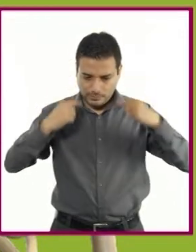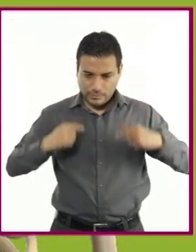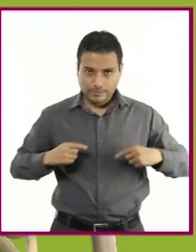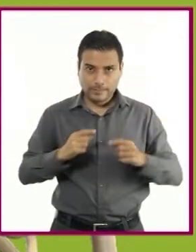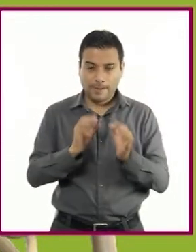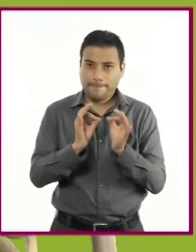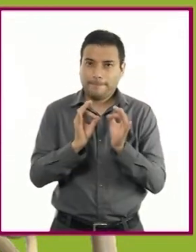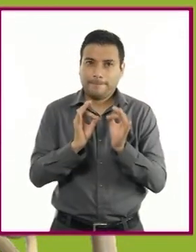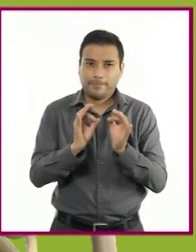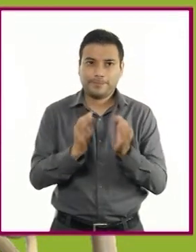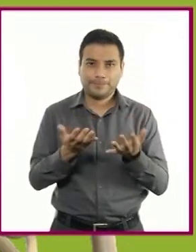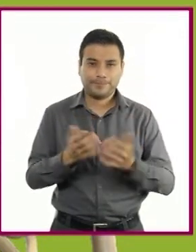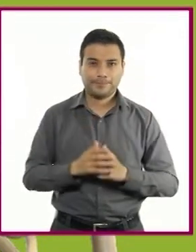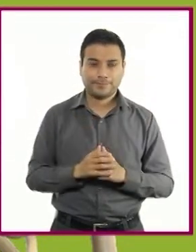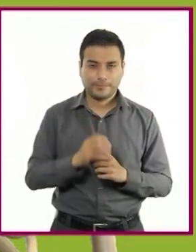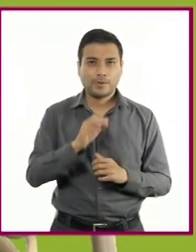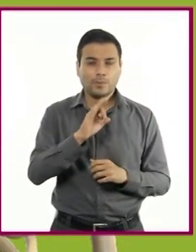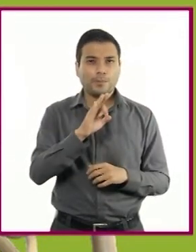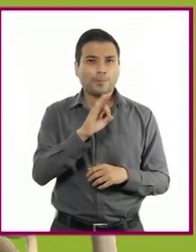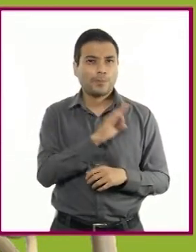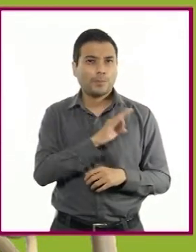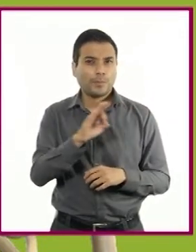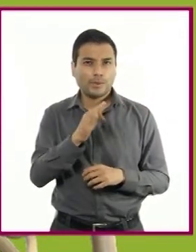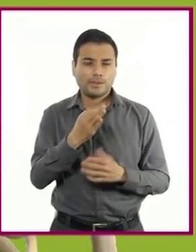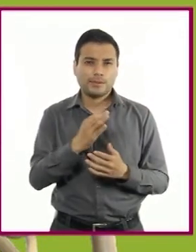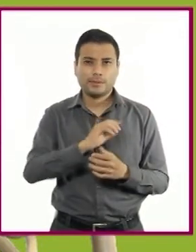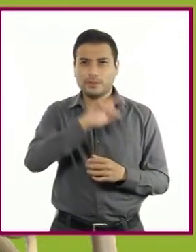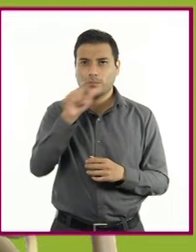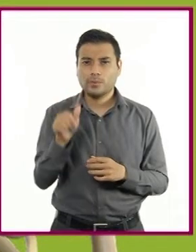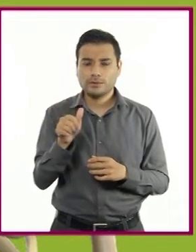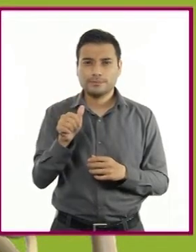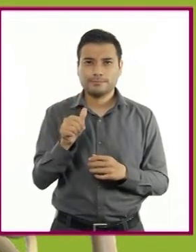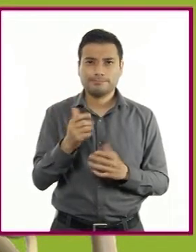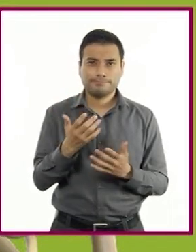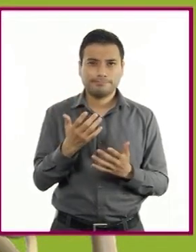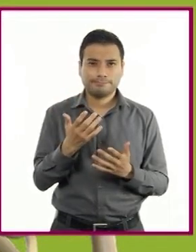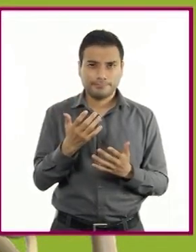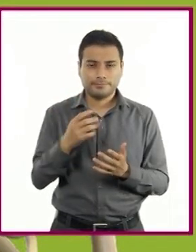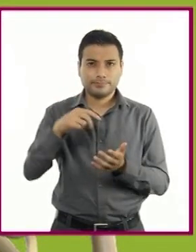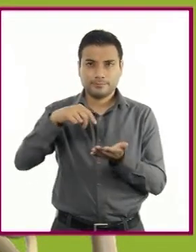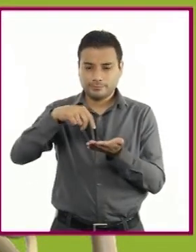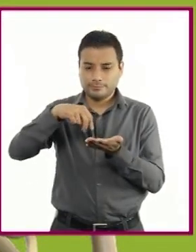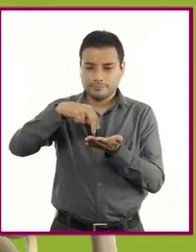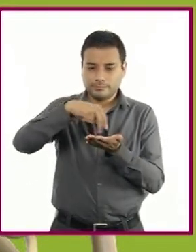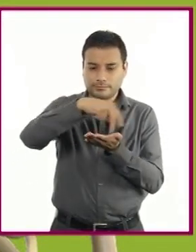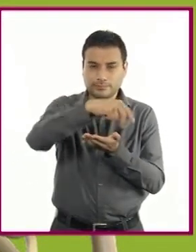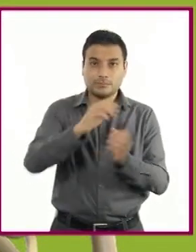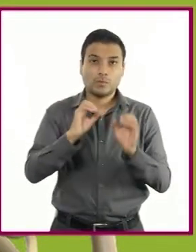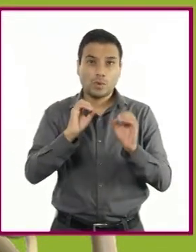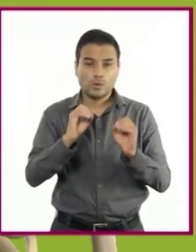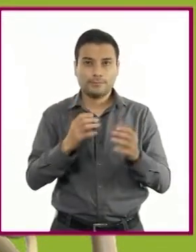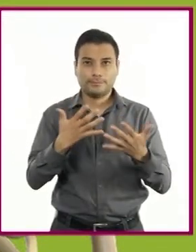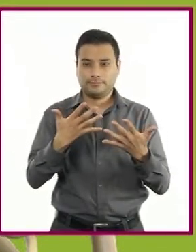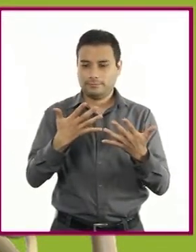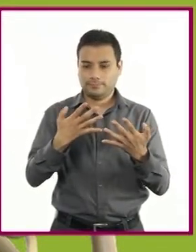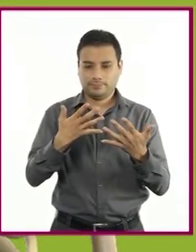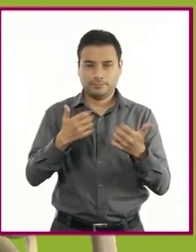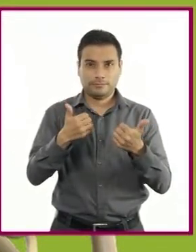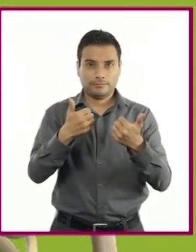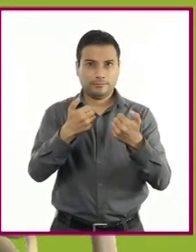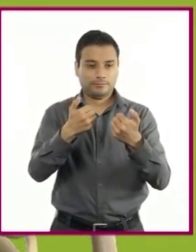corporal del ser humano, permitiendo, por consecuencia, la posición bípeda o el dedo oponible de nuestra